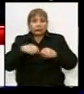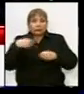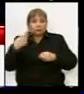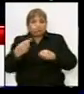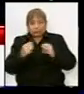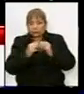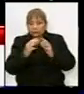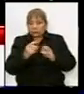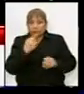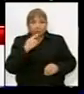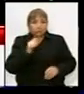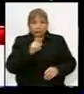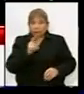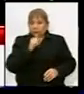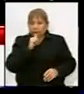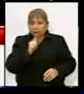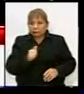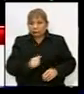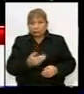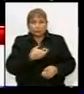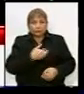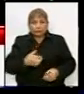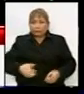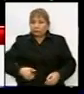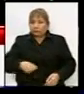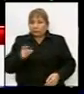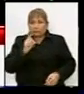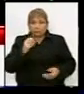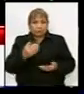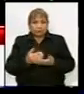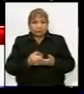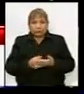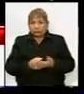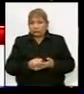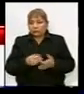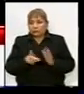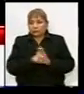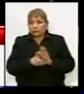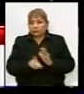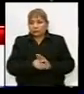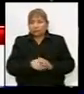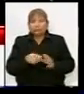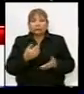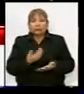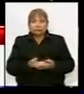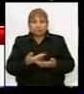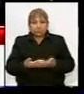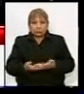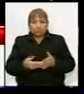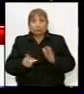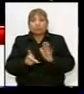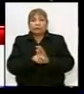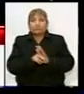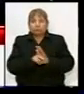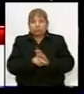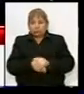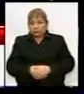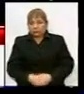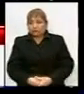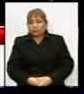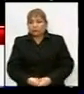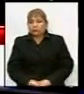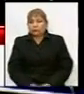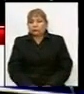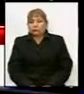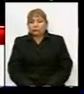y nuestras y señor presidente no se trata de sacar leyes expresa si no se trata de sacar buenas leyes se